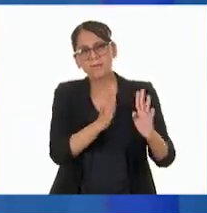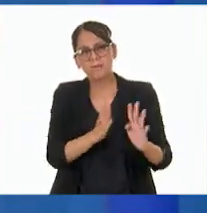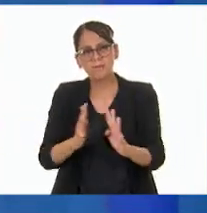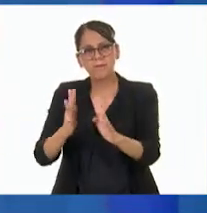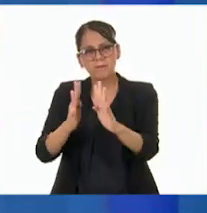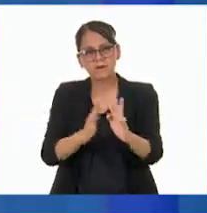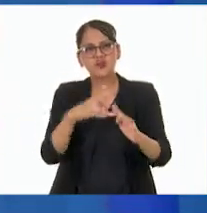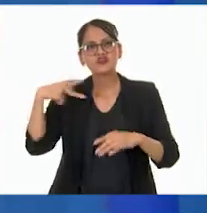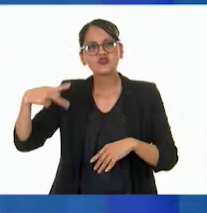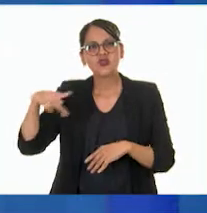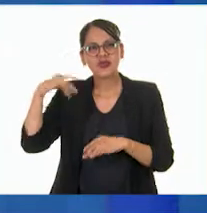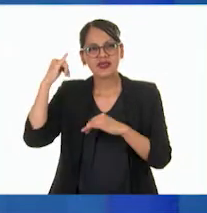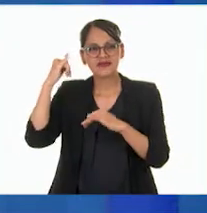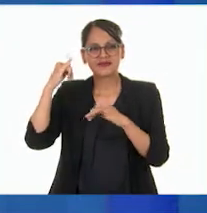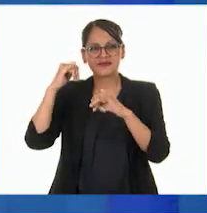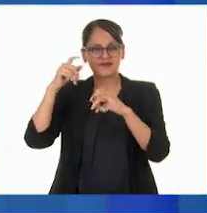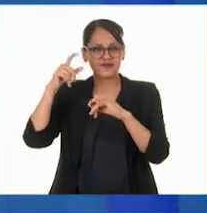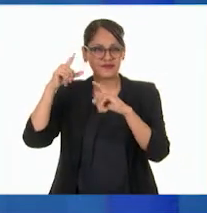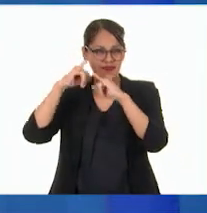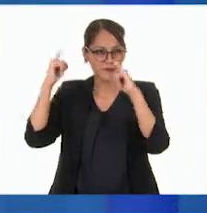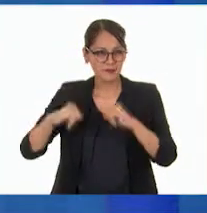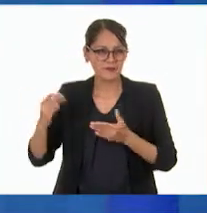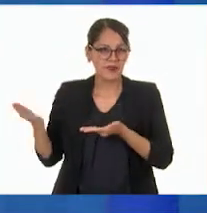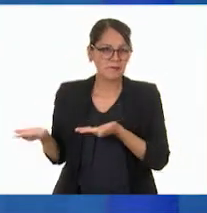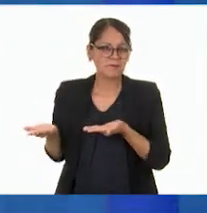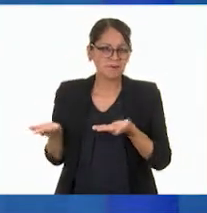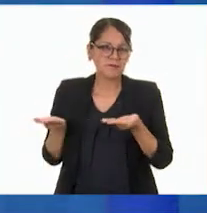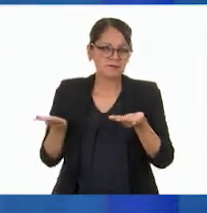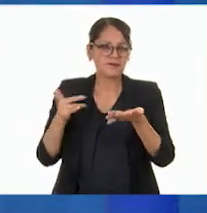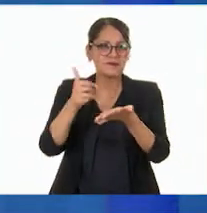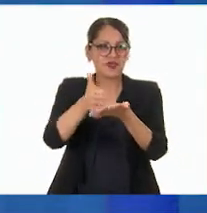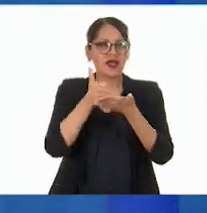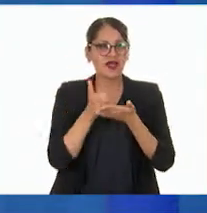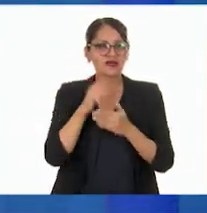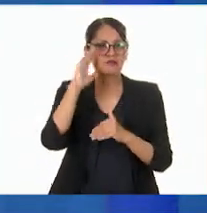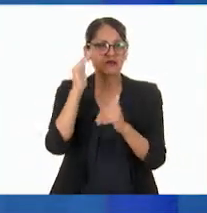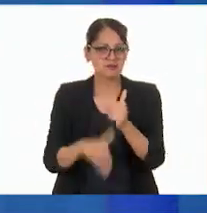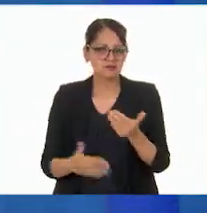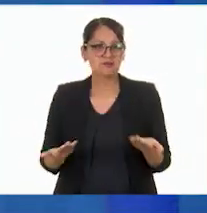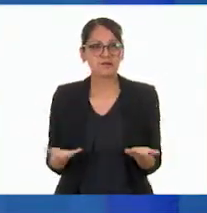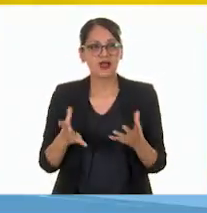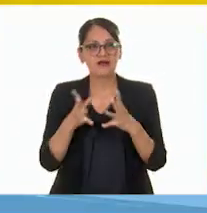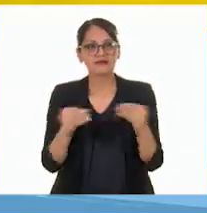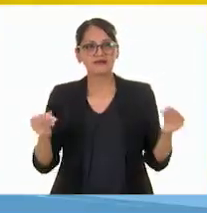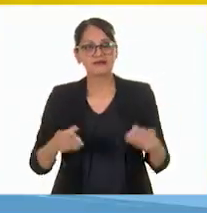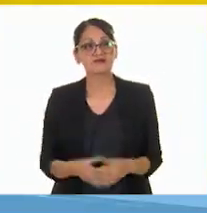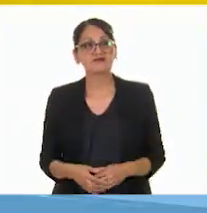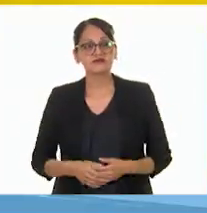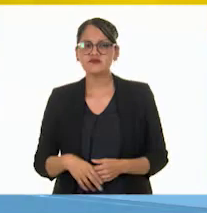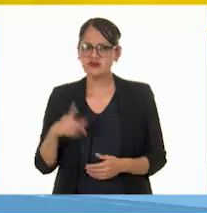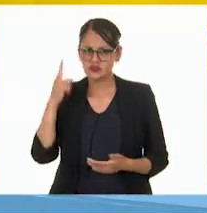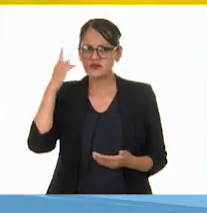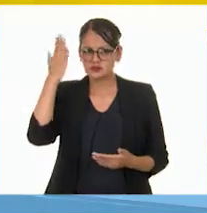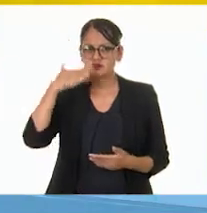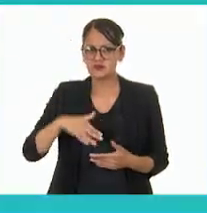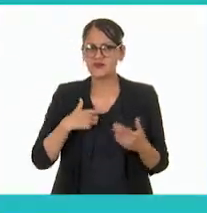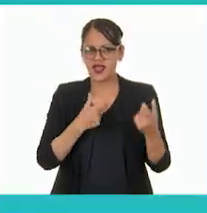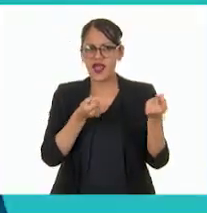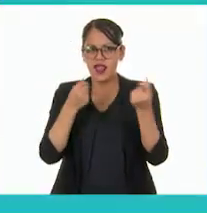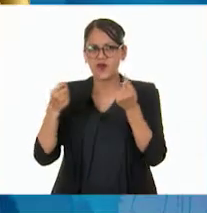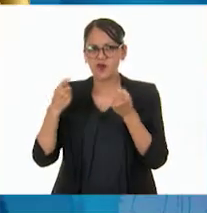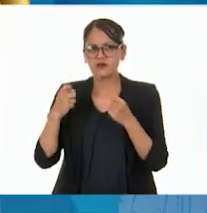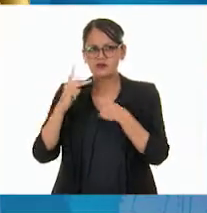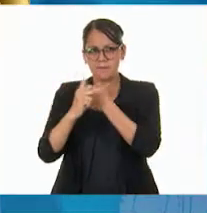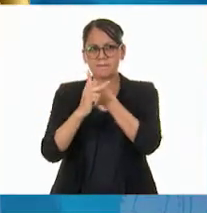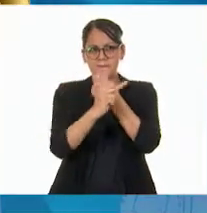cargando la imagen de la Virgen o del Santo para que los ayudara a ya terminar con el desastre. Yo sé que todavía en algunas partes